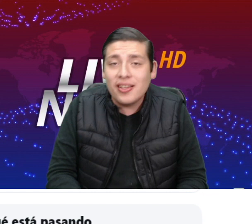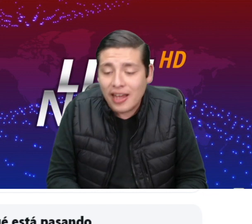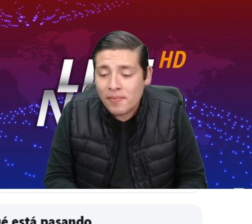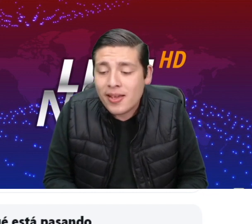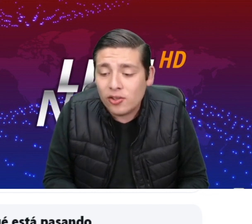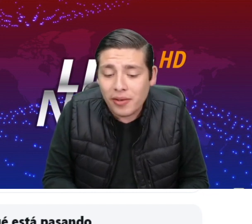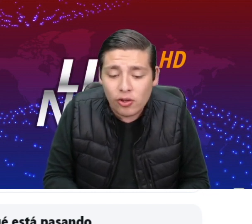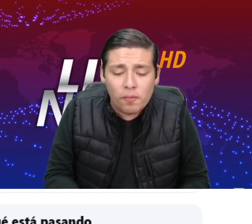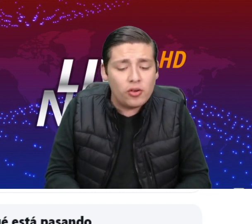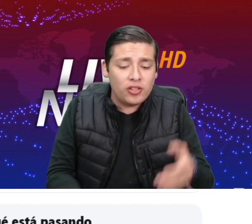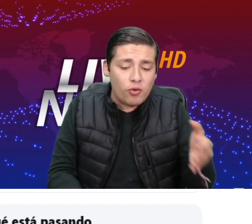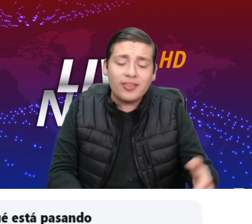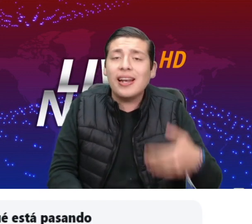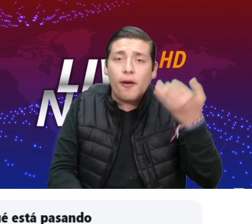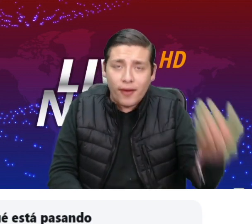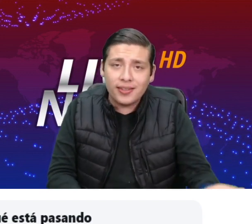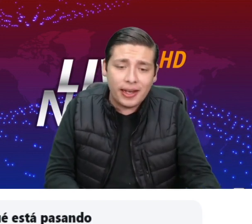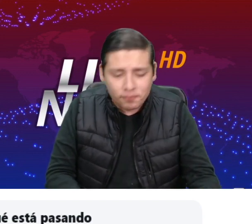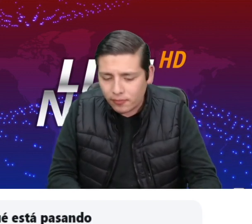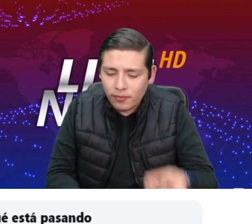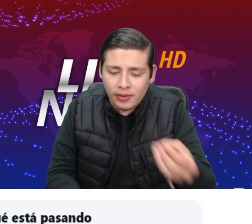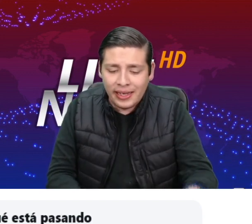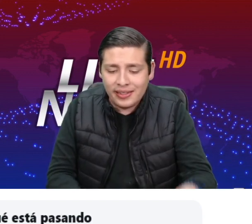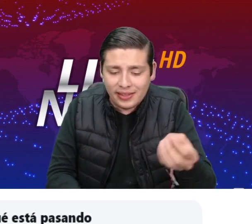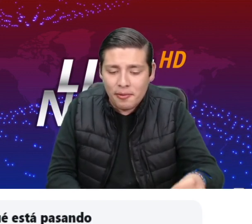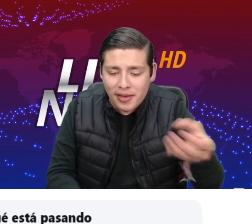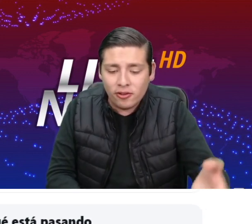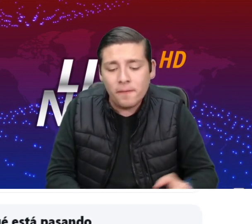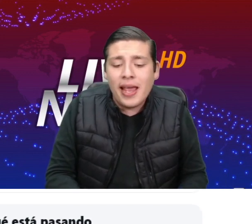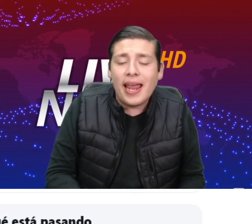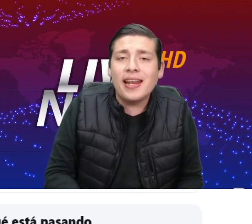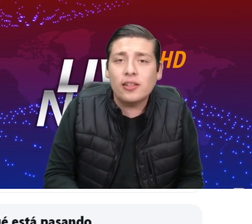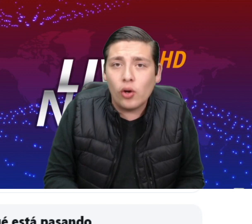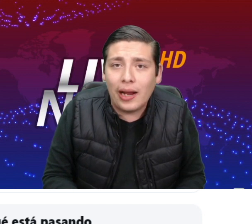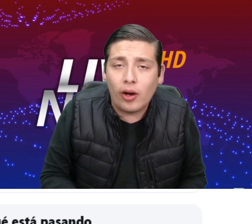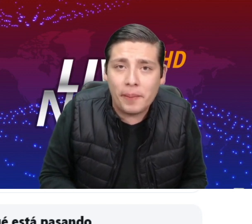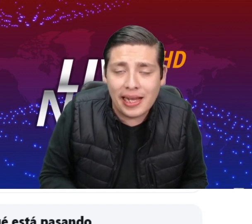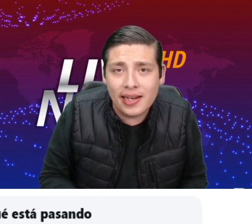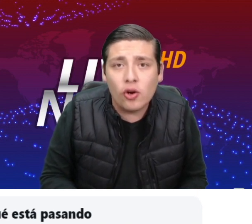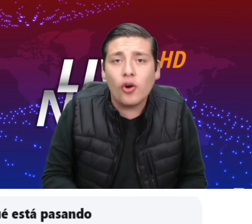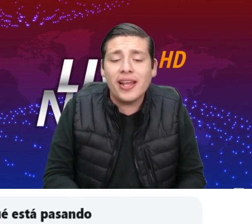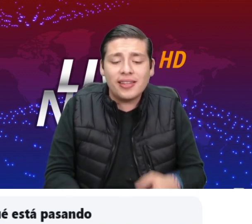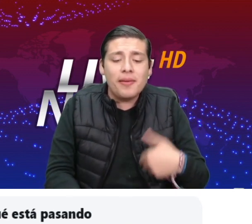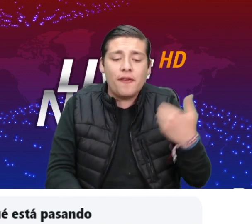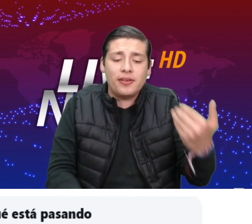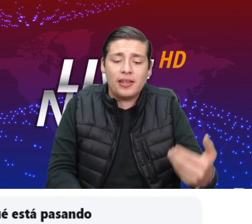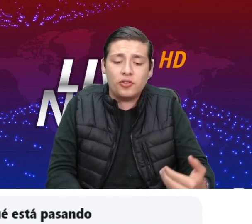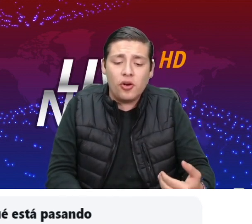dieron risa y sobre todo pues nos demuestran la farsa que se está viviendo en el Zócalo capitalino con